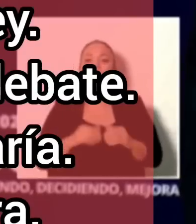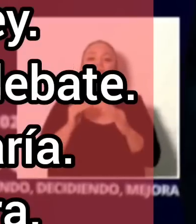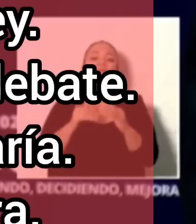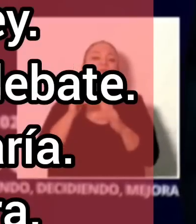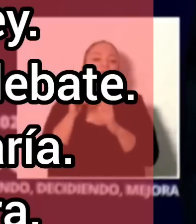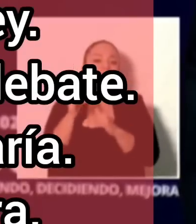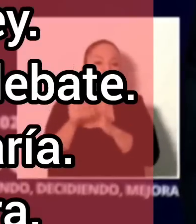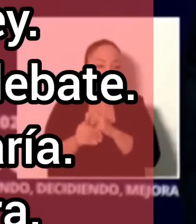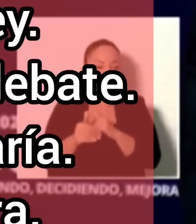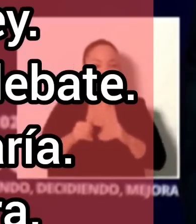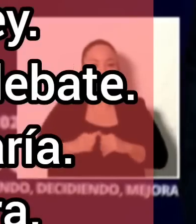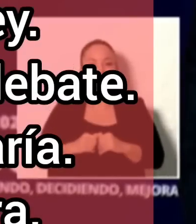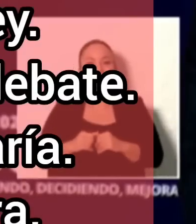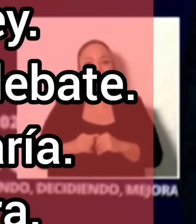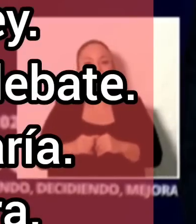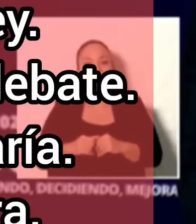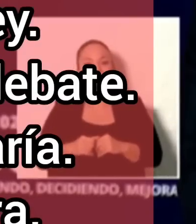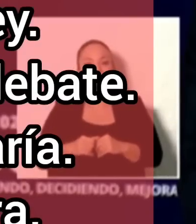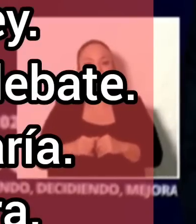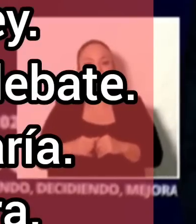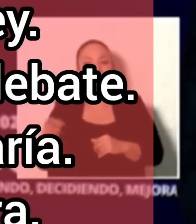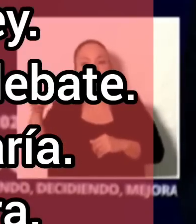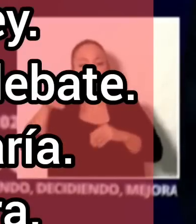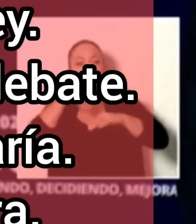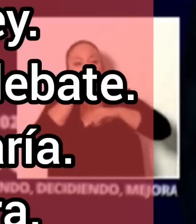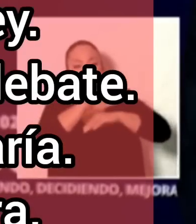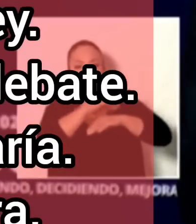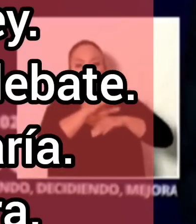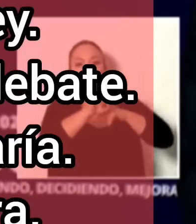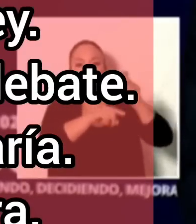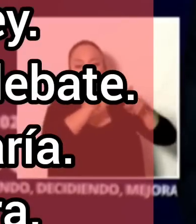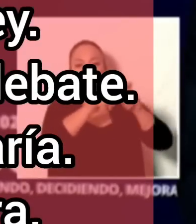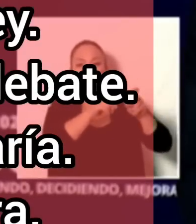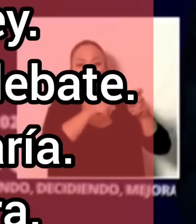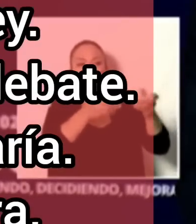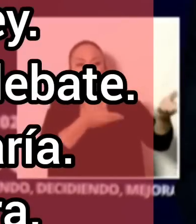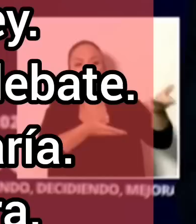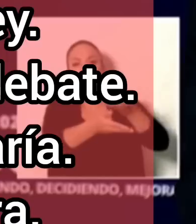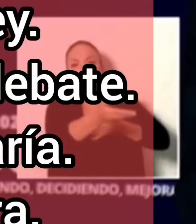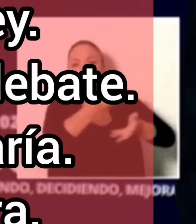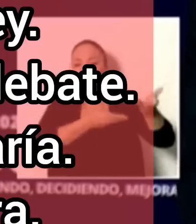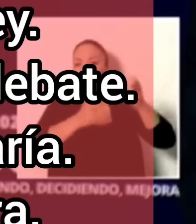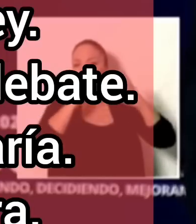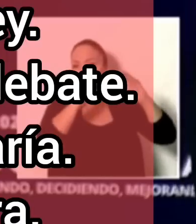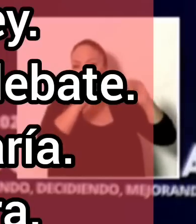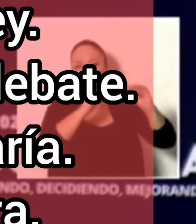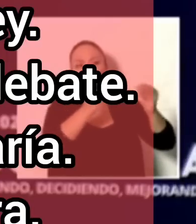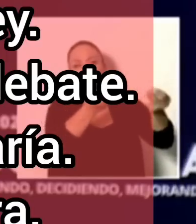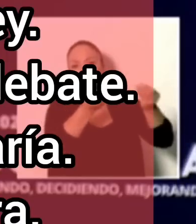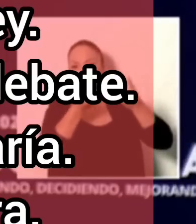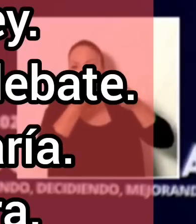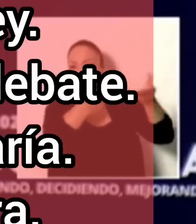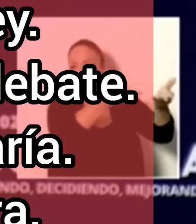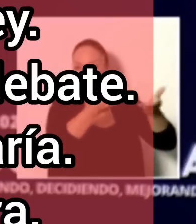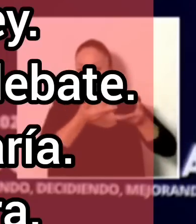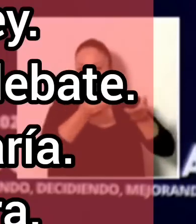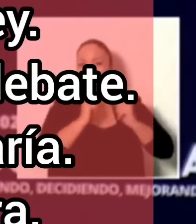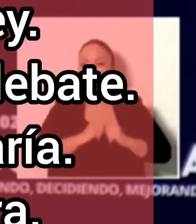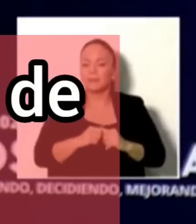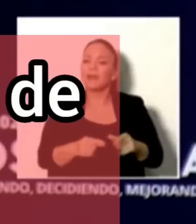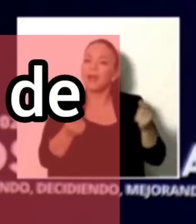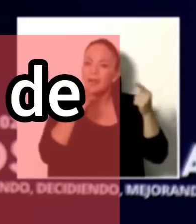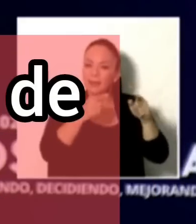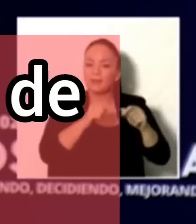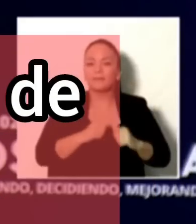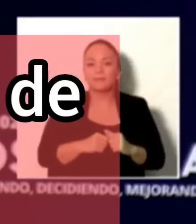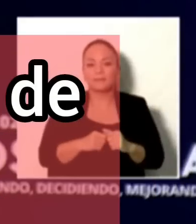Después le envían una serie de preguntas y se hace un intercambio de información. Ese intercambio de información da pie a